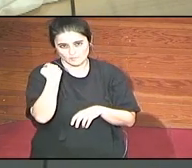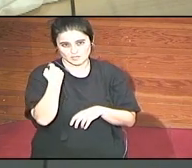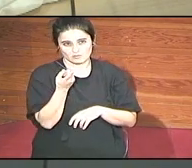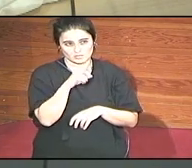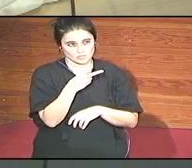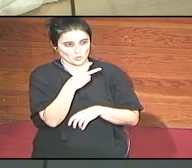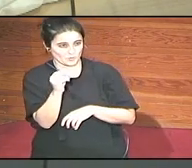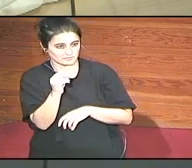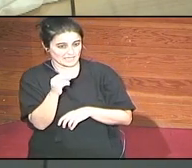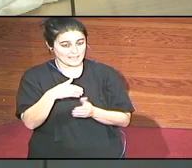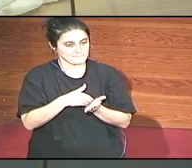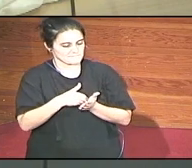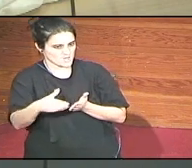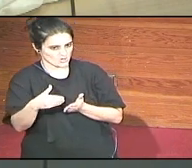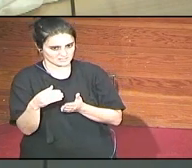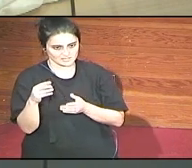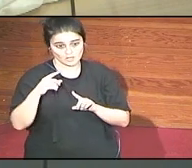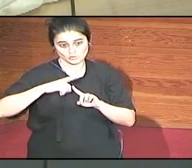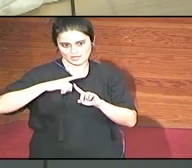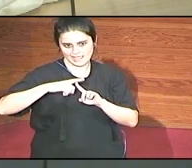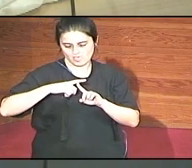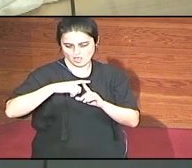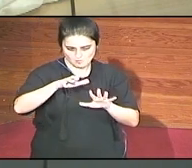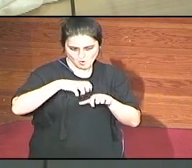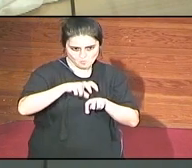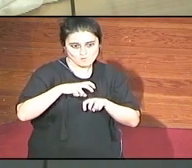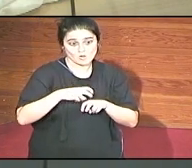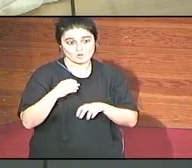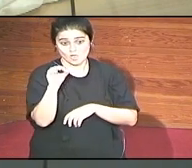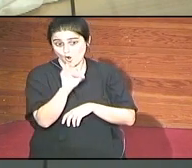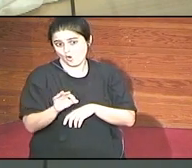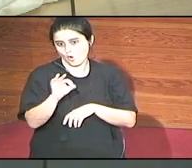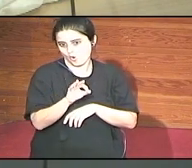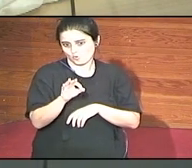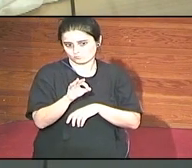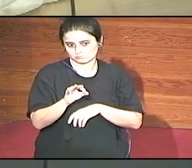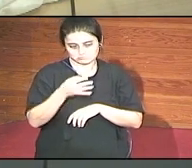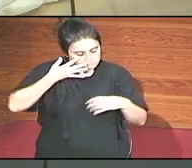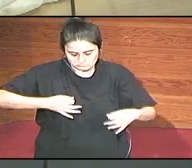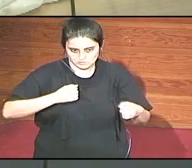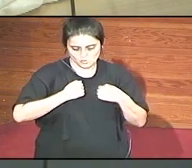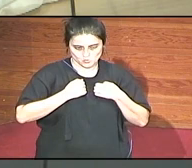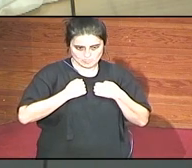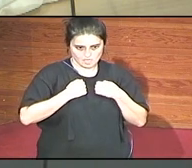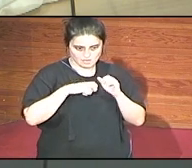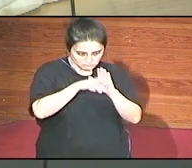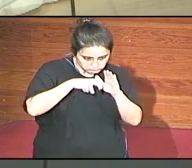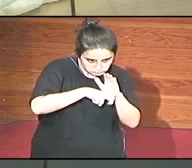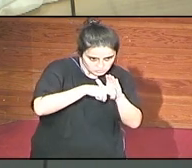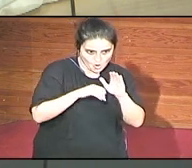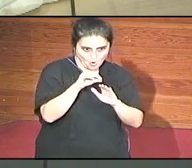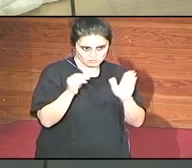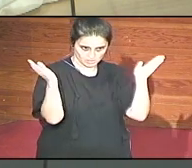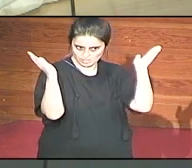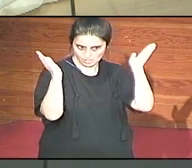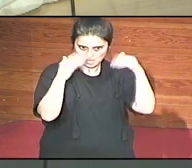no me acuerdo de la verdad cuánto era de oro y ruanda no tienen minas de oro y